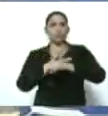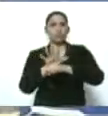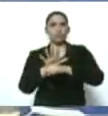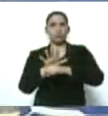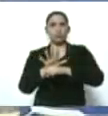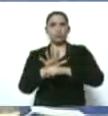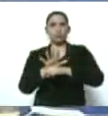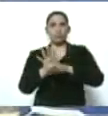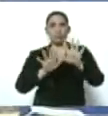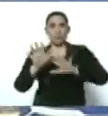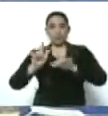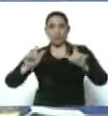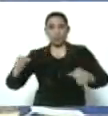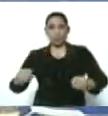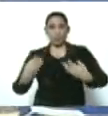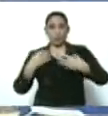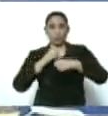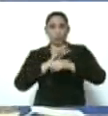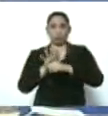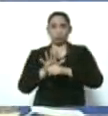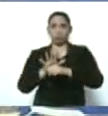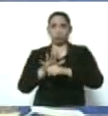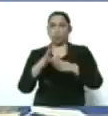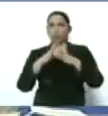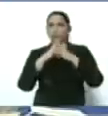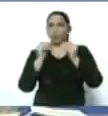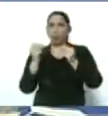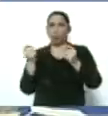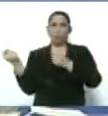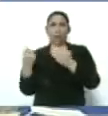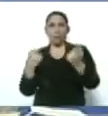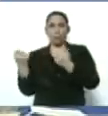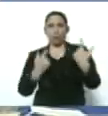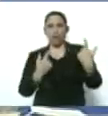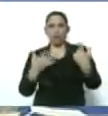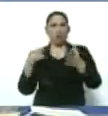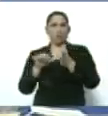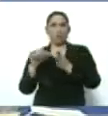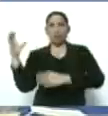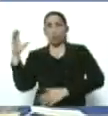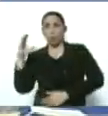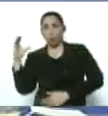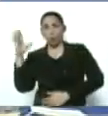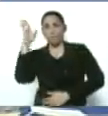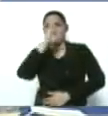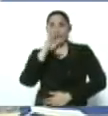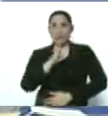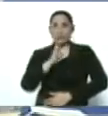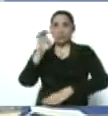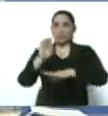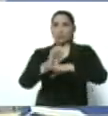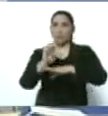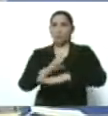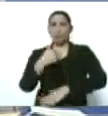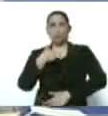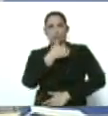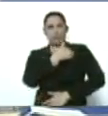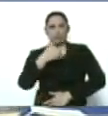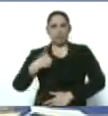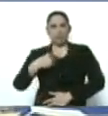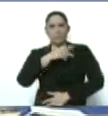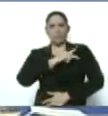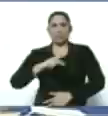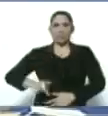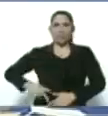15 casos, todos importados de Colombia, Brasil y Ecuador. Yo quisiera que la vicepresidenta le